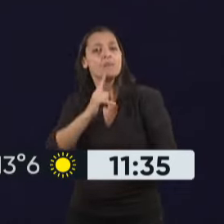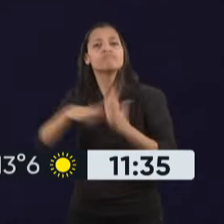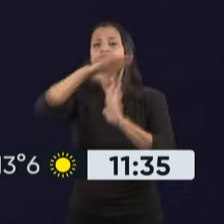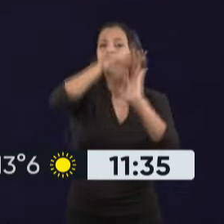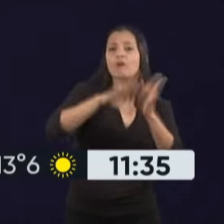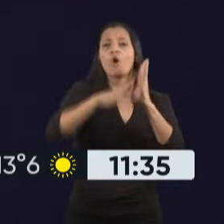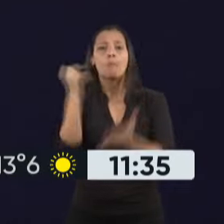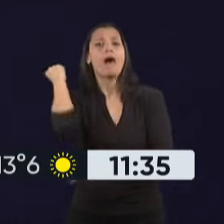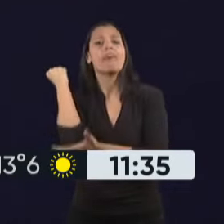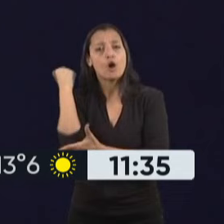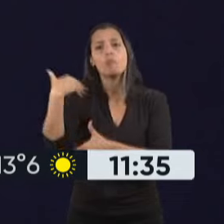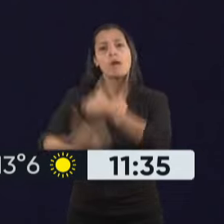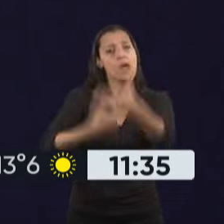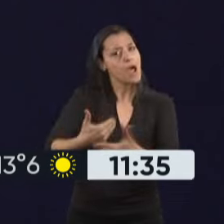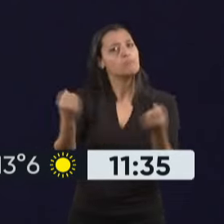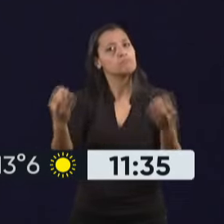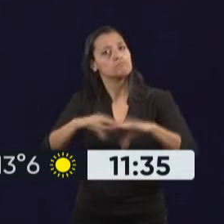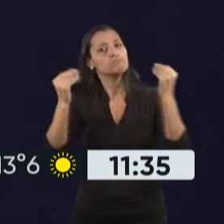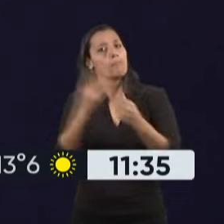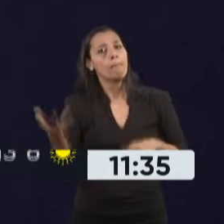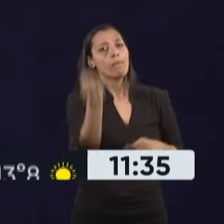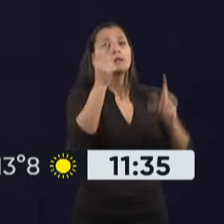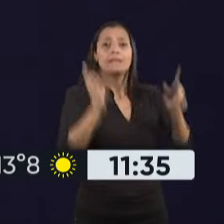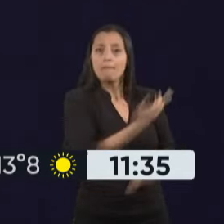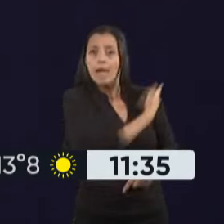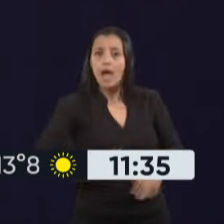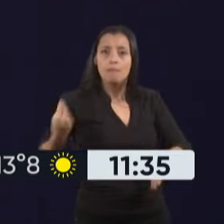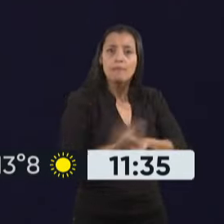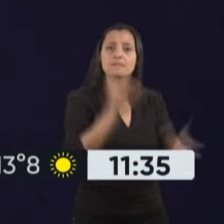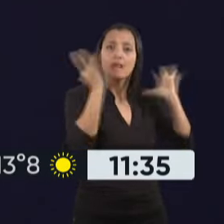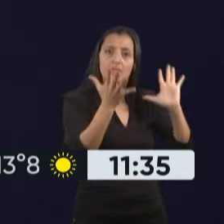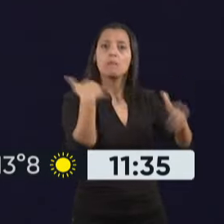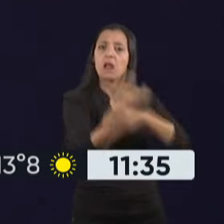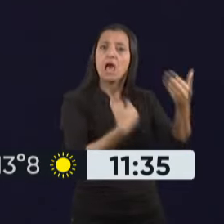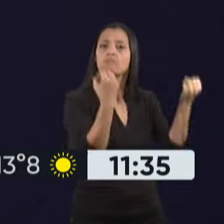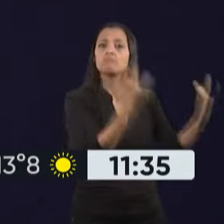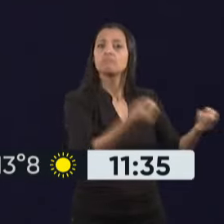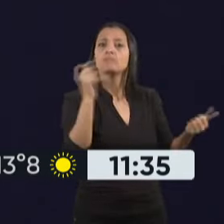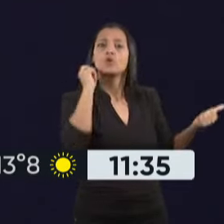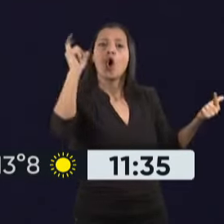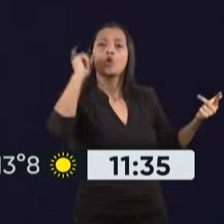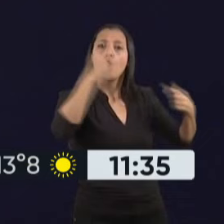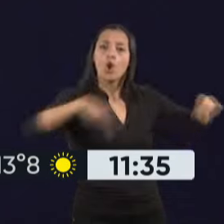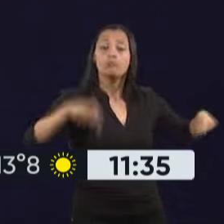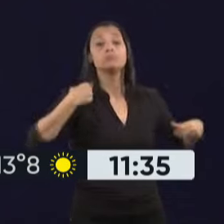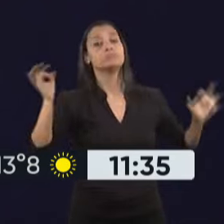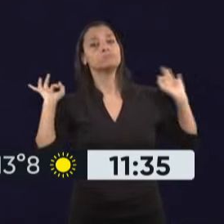de éxito trazado por el presidente Milei. Yo hasta aquí llegué,